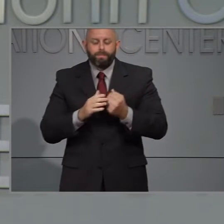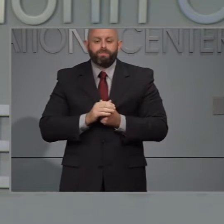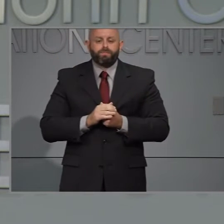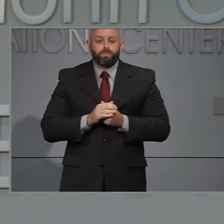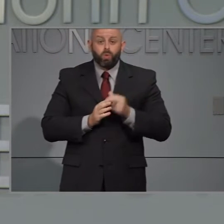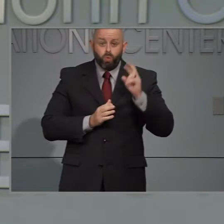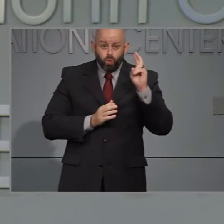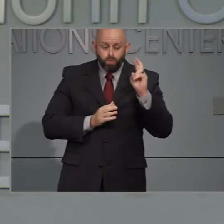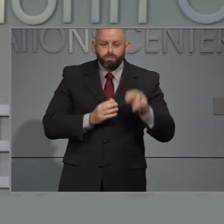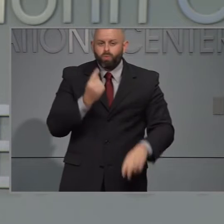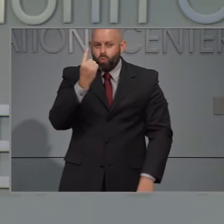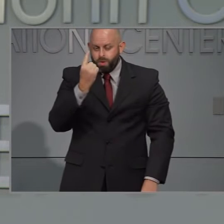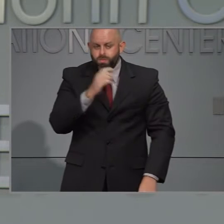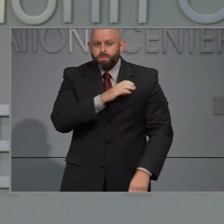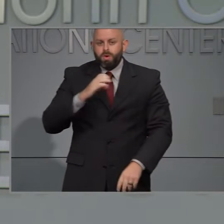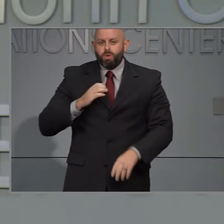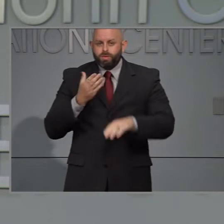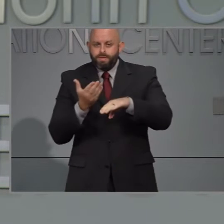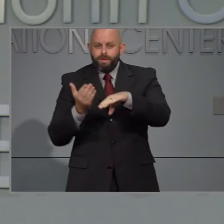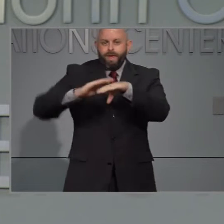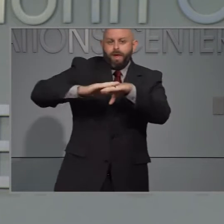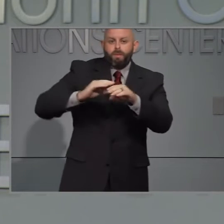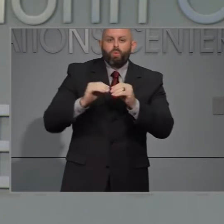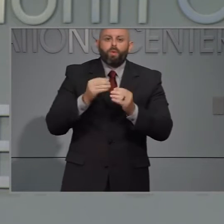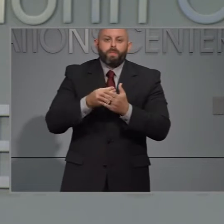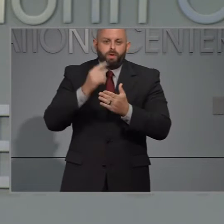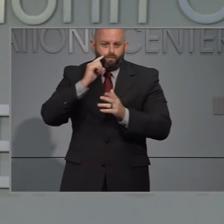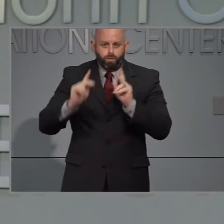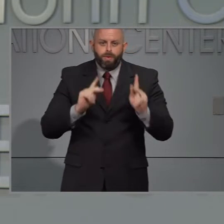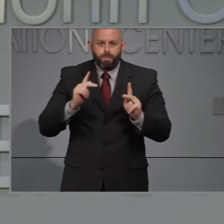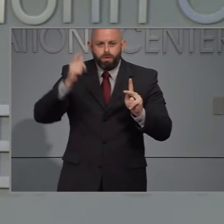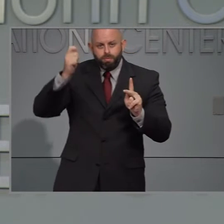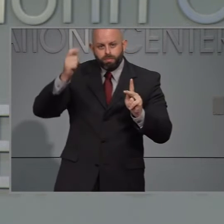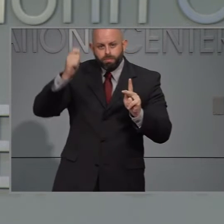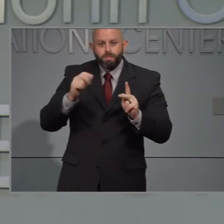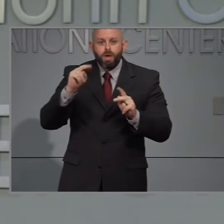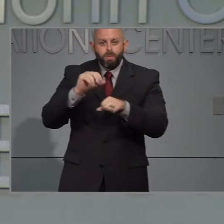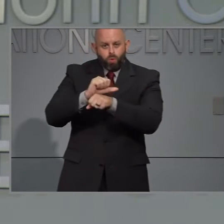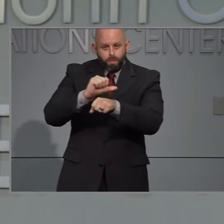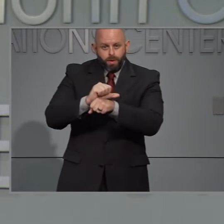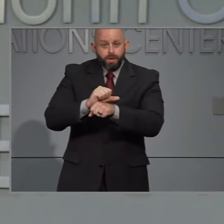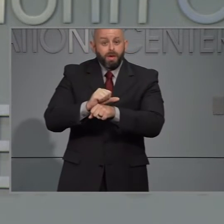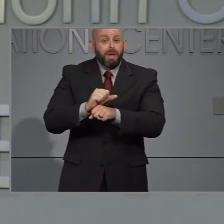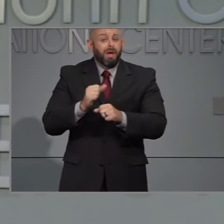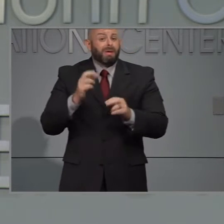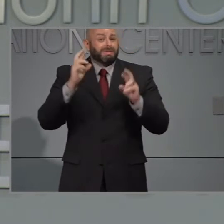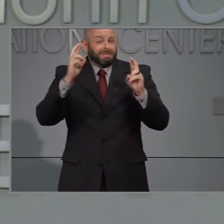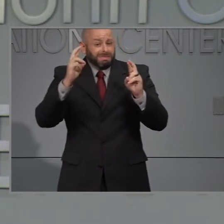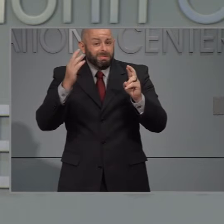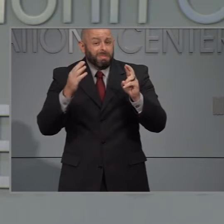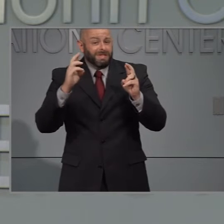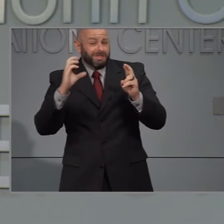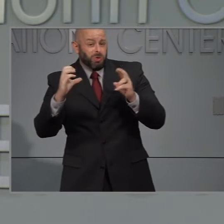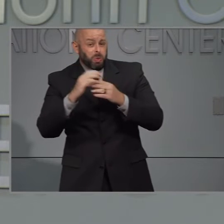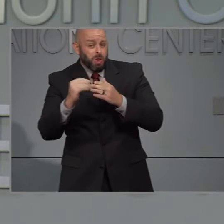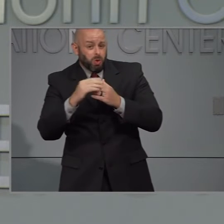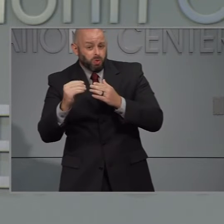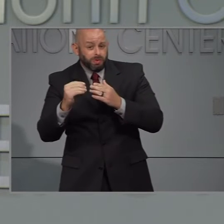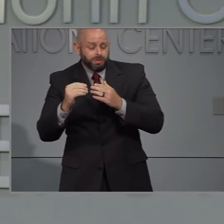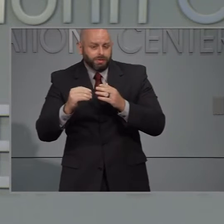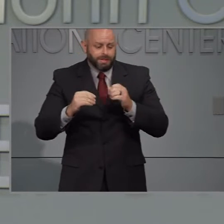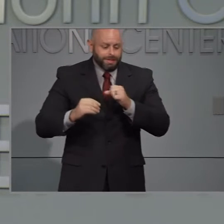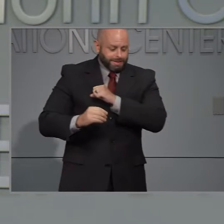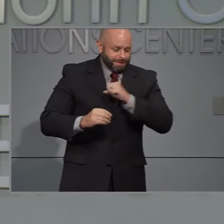suplementario condicional y sería bueno que fueran los 600 y a lo mejor va a ser alrededor de esta cifra, pero el